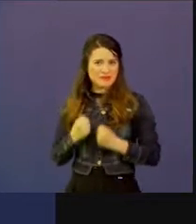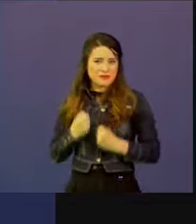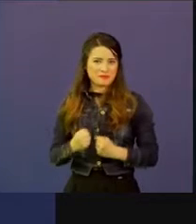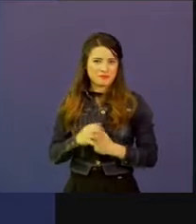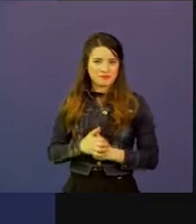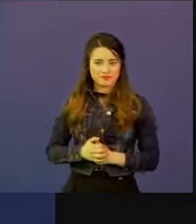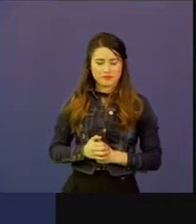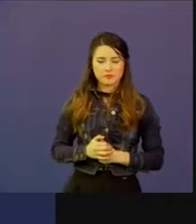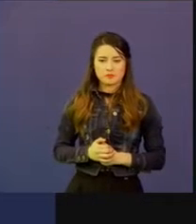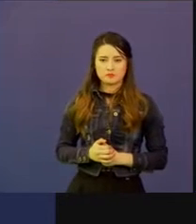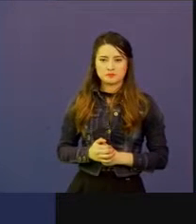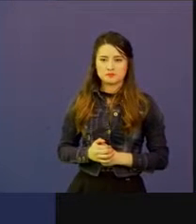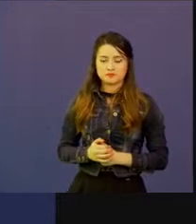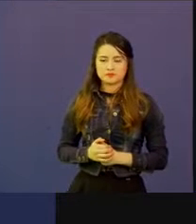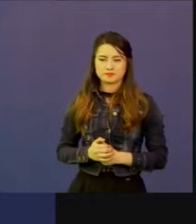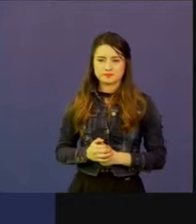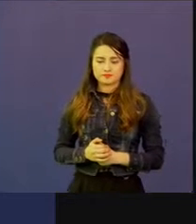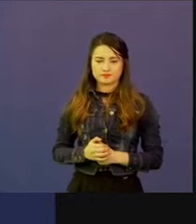manera